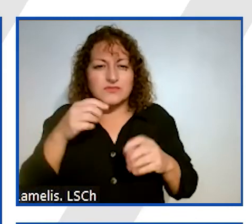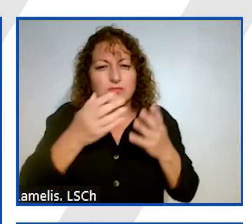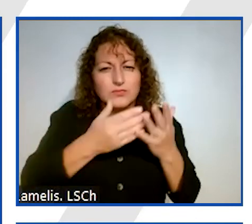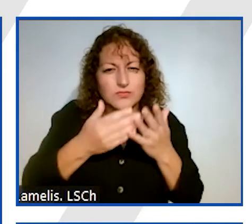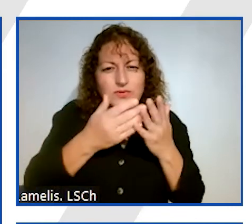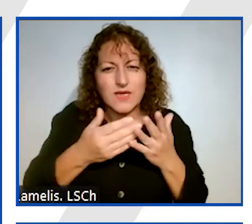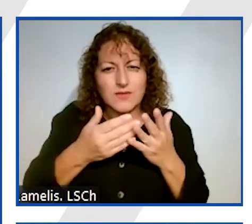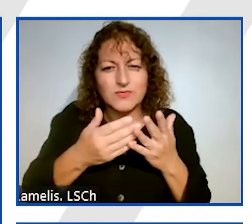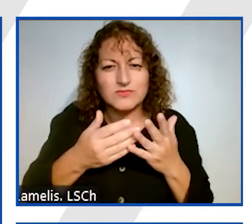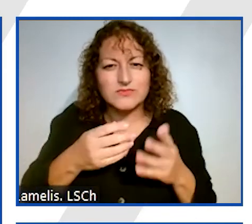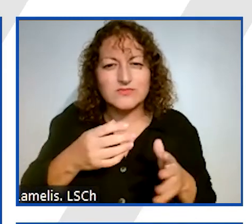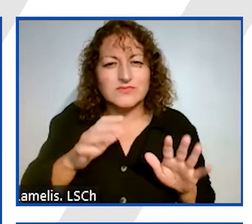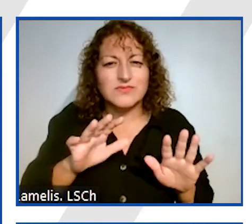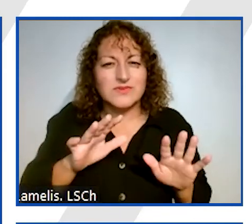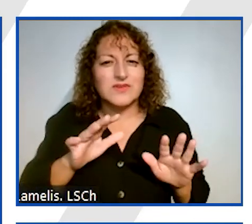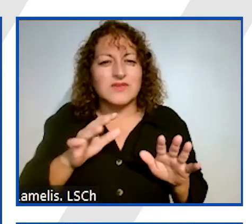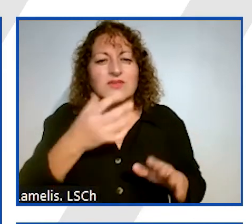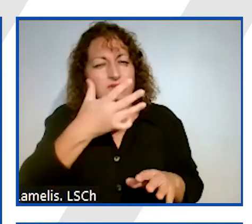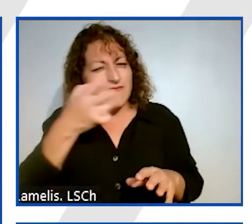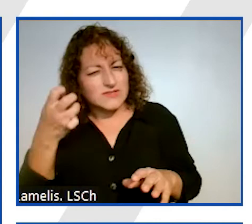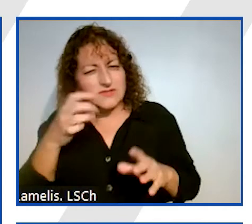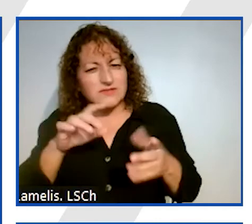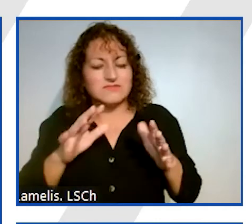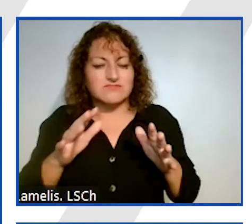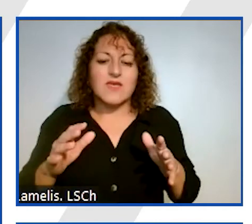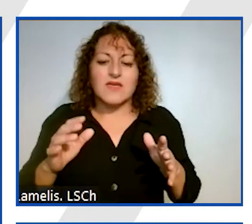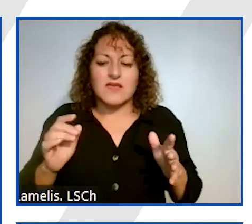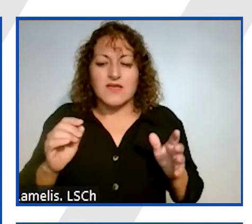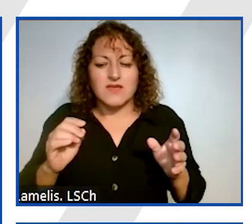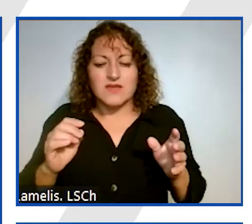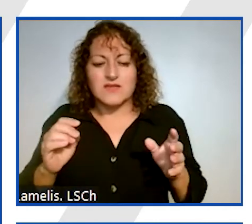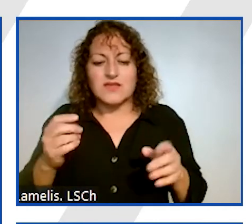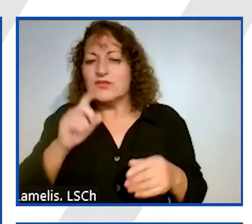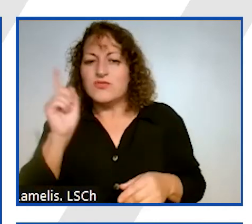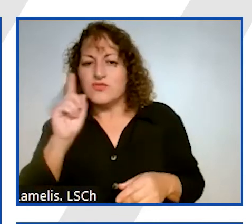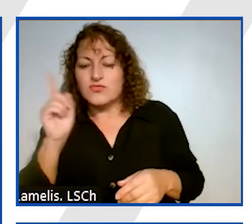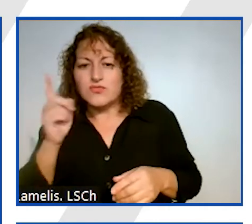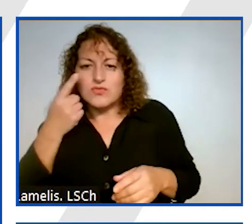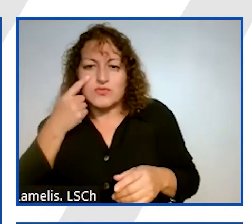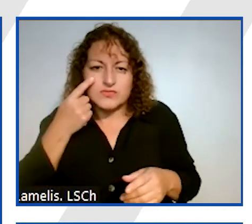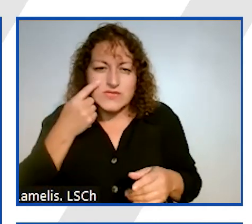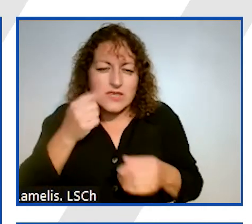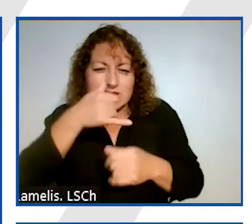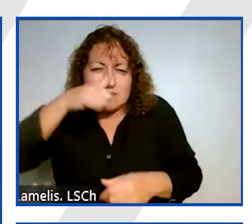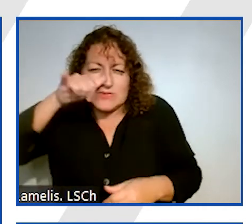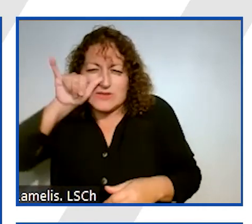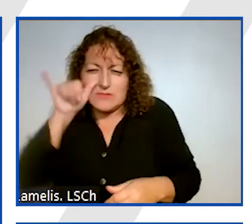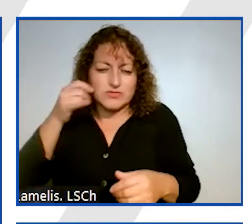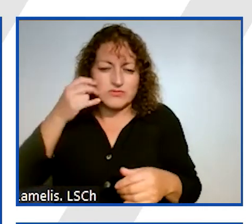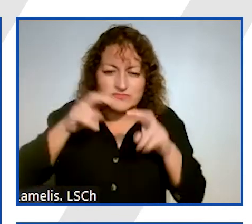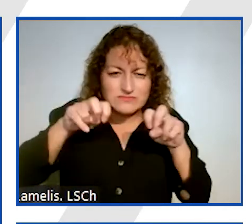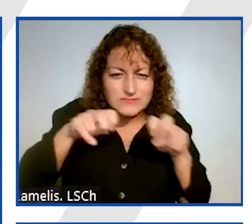suficiente información o que no habían sido visitadas en mucho tiempo y nos dimos